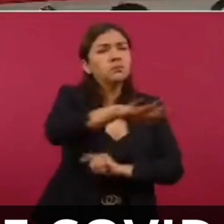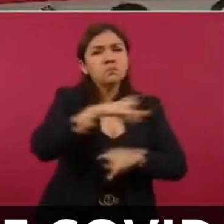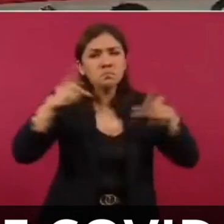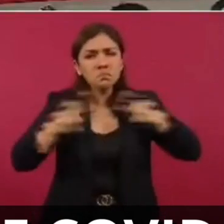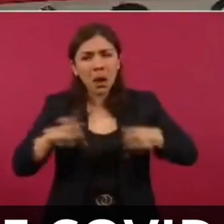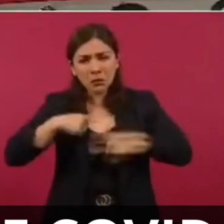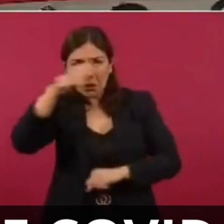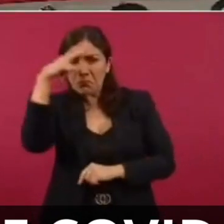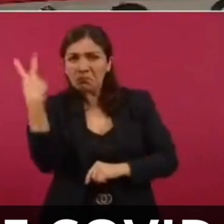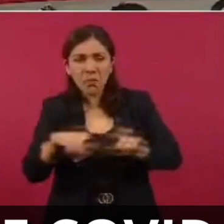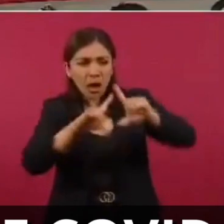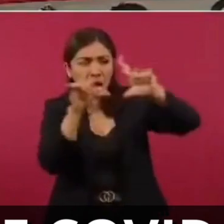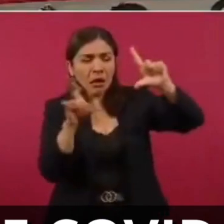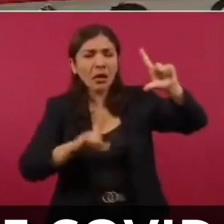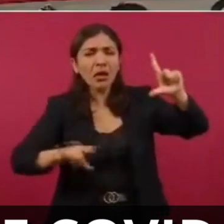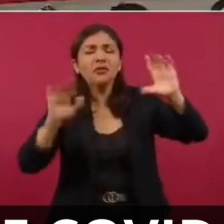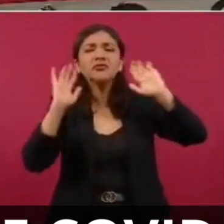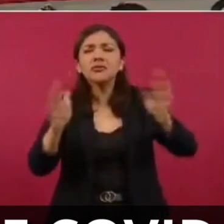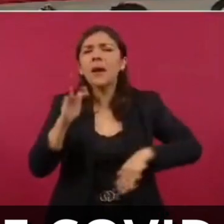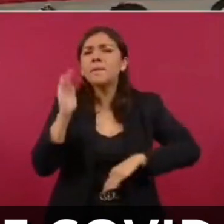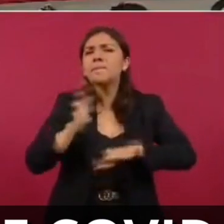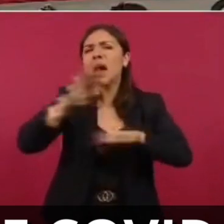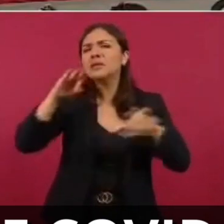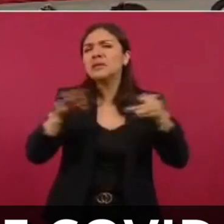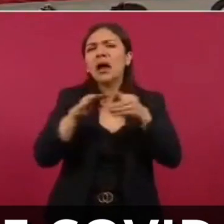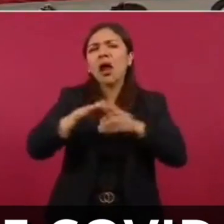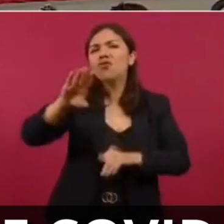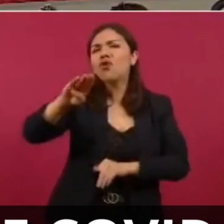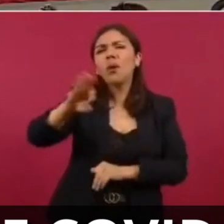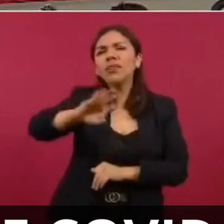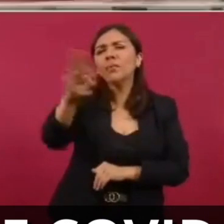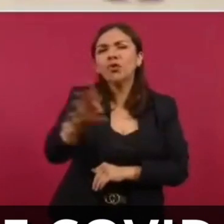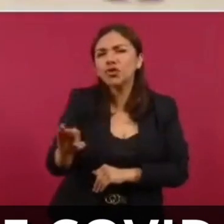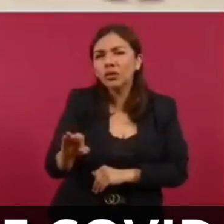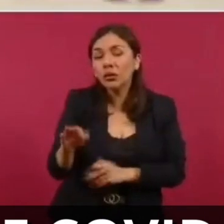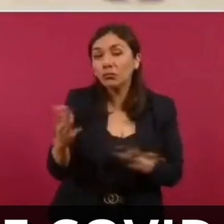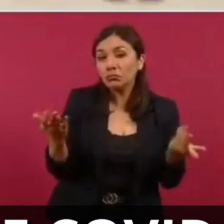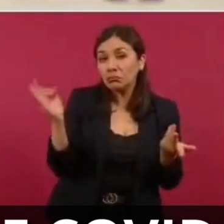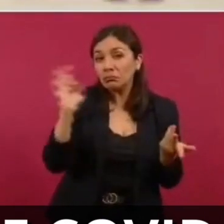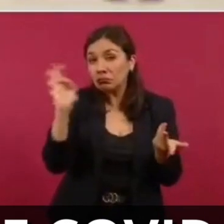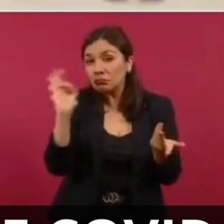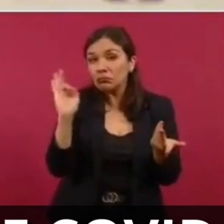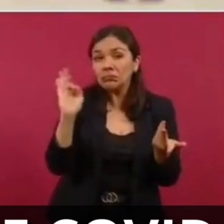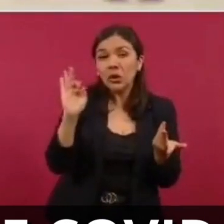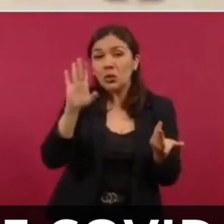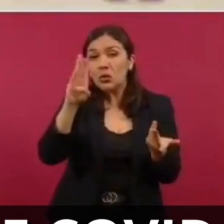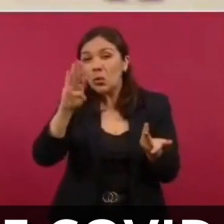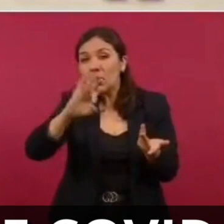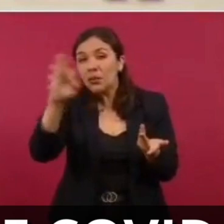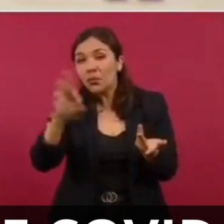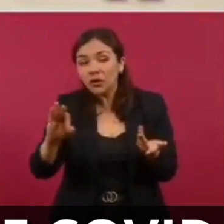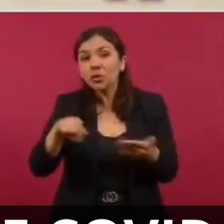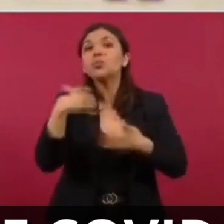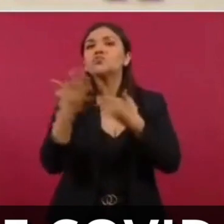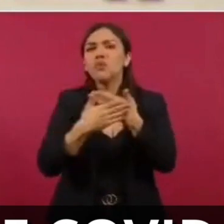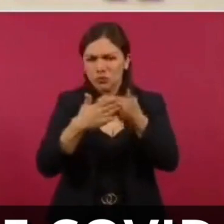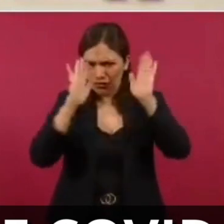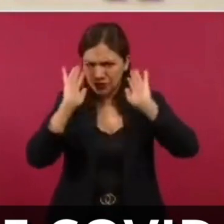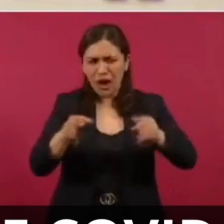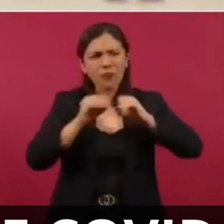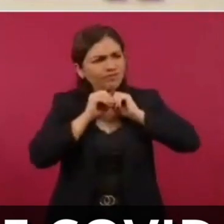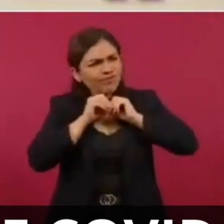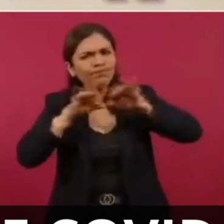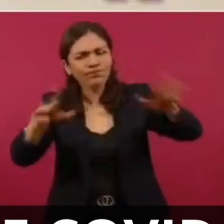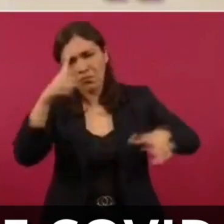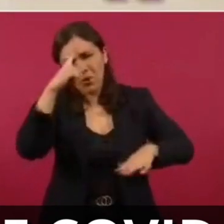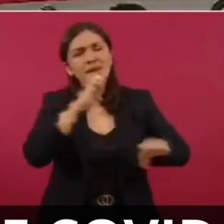posiblemente excede 90%. Cuando decimos posible no es una especulación, está próximo a salir los resultados de la